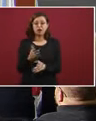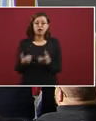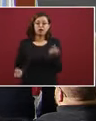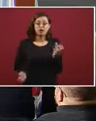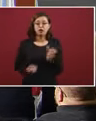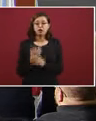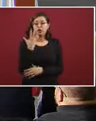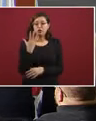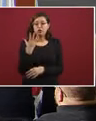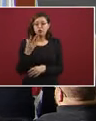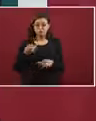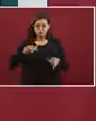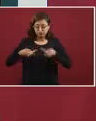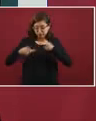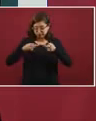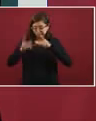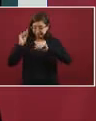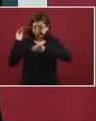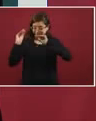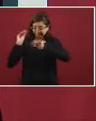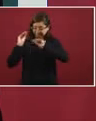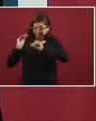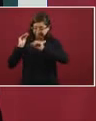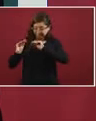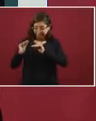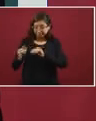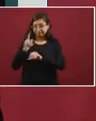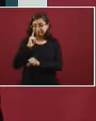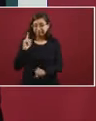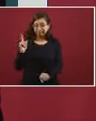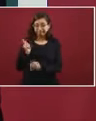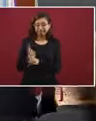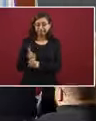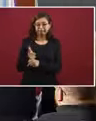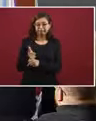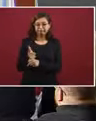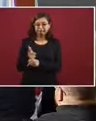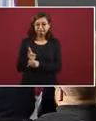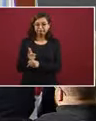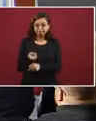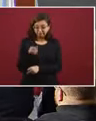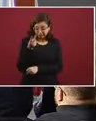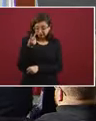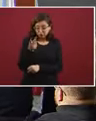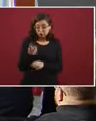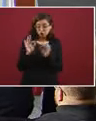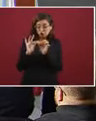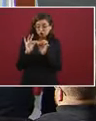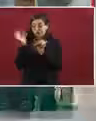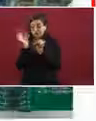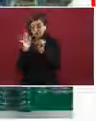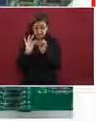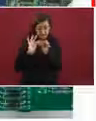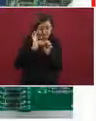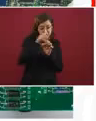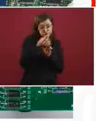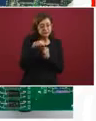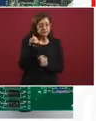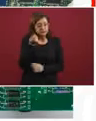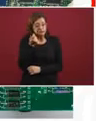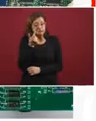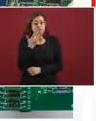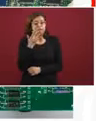una preparación muy especial para lograr detectar esos dos pequeños cables y una pieza adicional muy